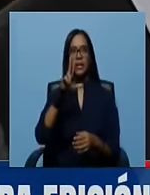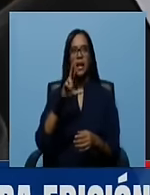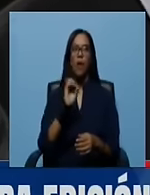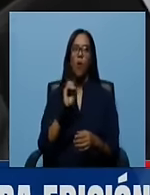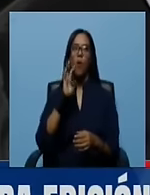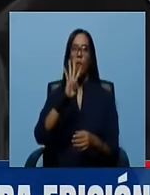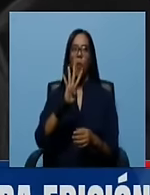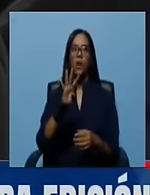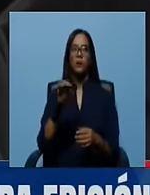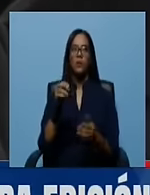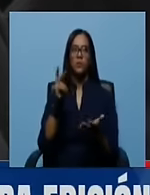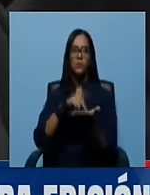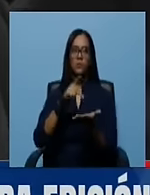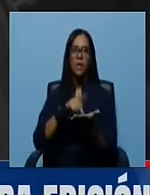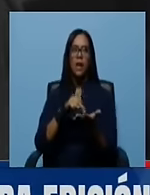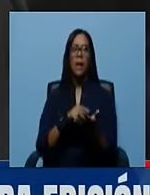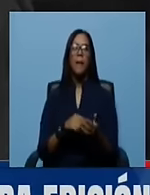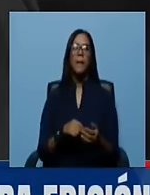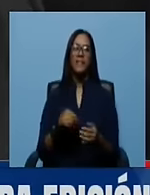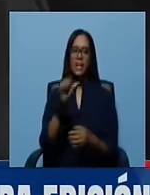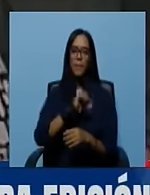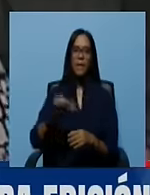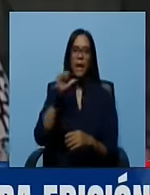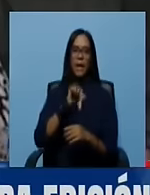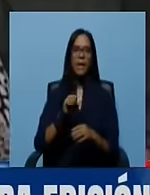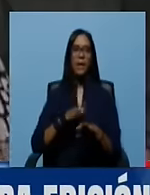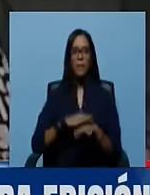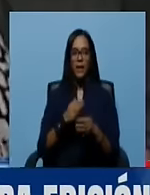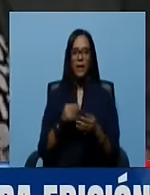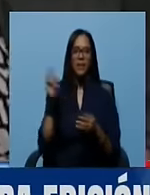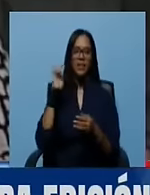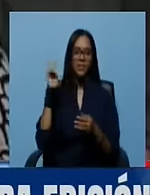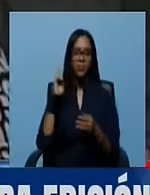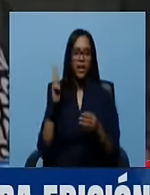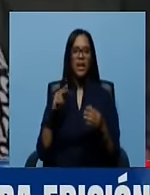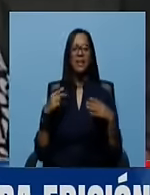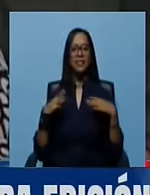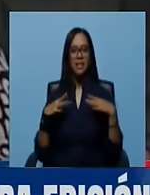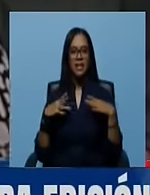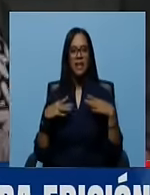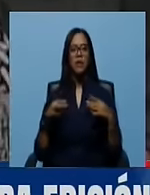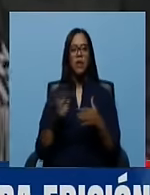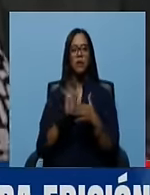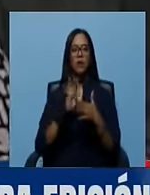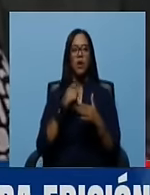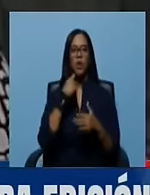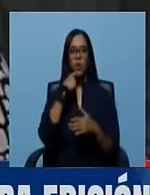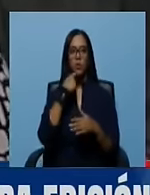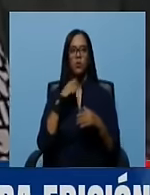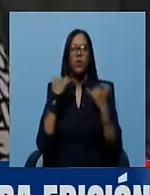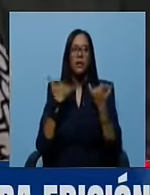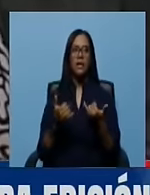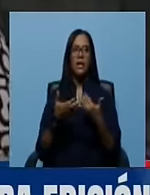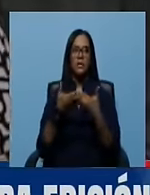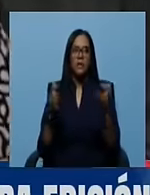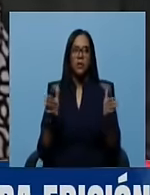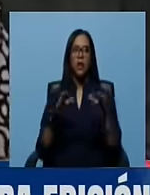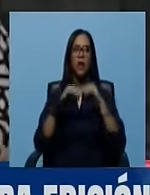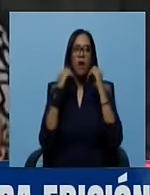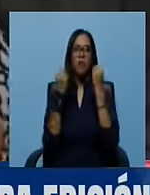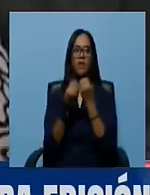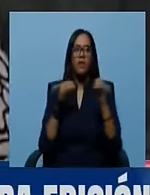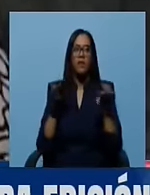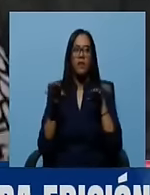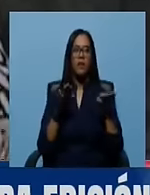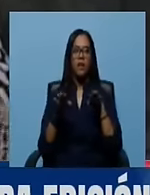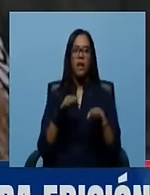está decidiendo que Venezuela sea el destino turístico para las vacaciones de los funcionarios rusos. Ya se abrió la oficina de turismo